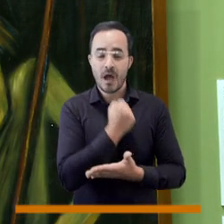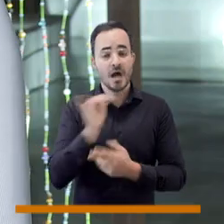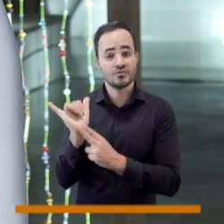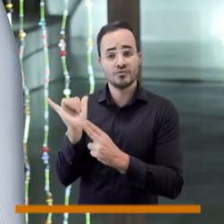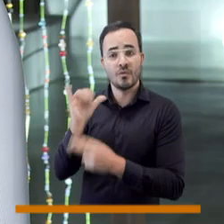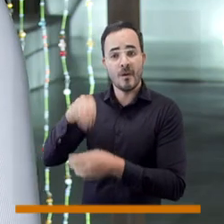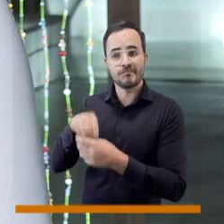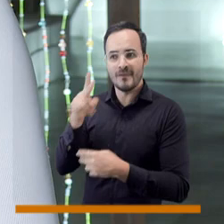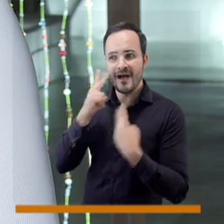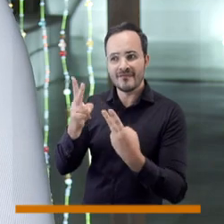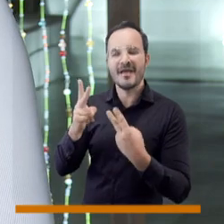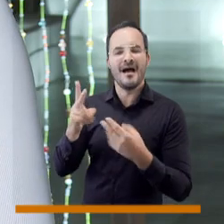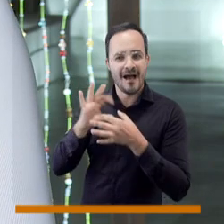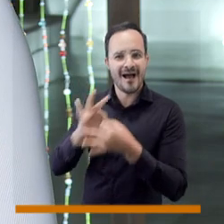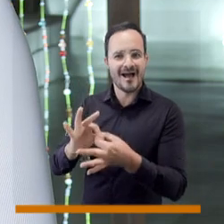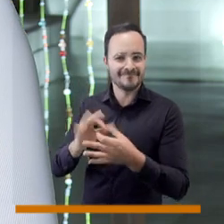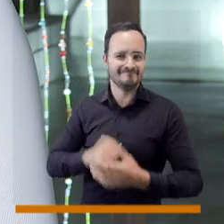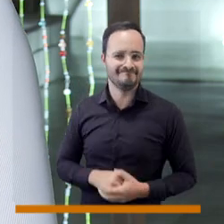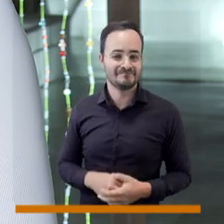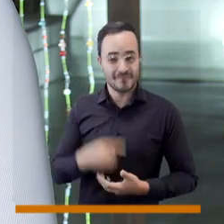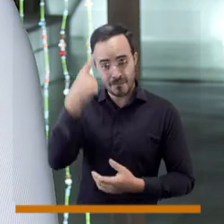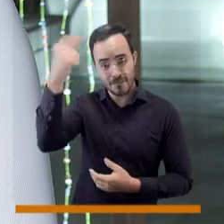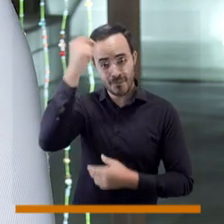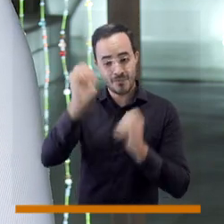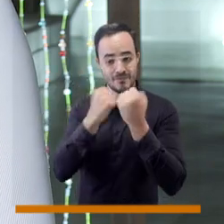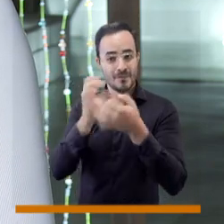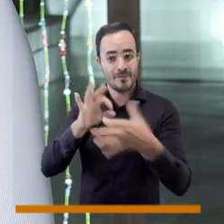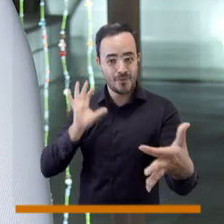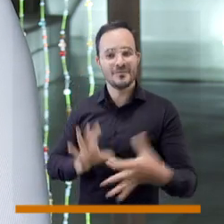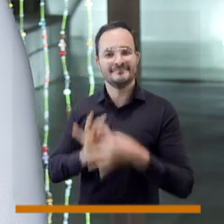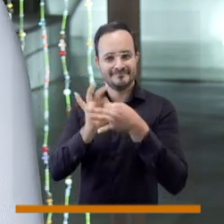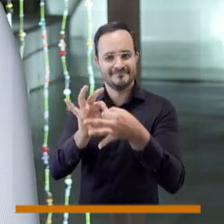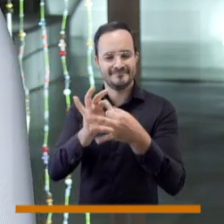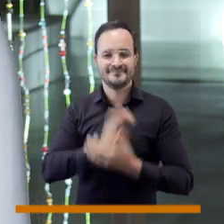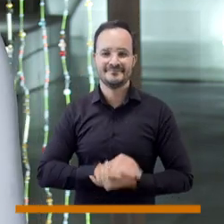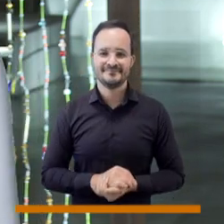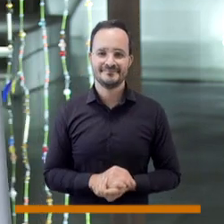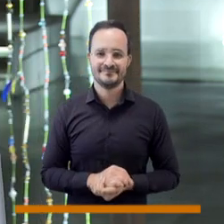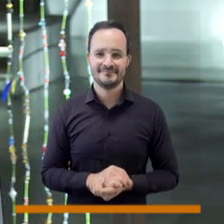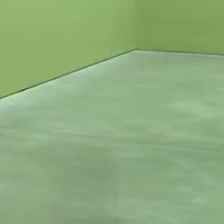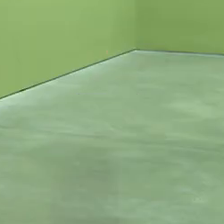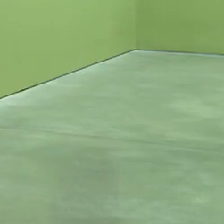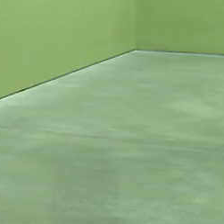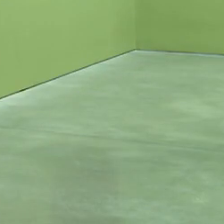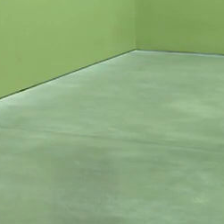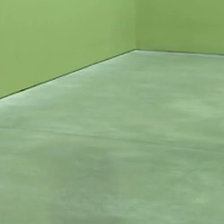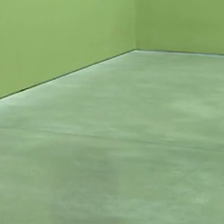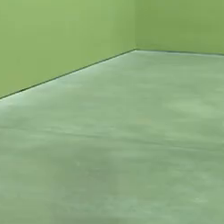visitar el canal de YouTube del Consejo. Porque el Consejo somos tú y yo.